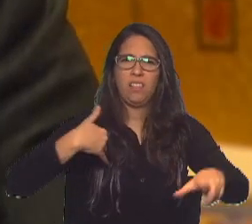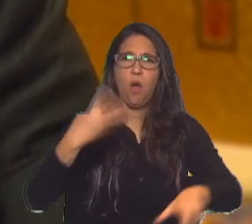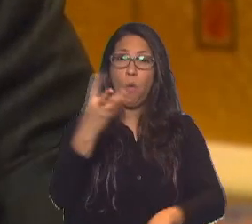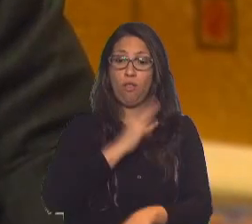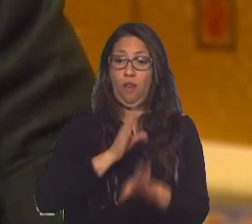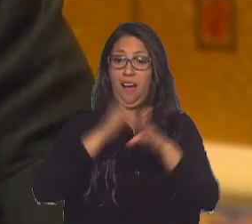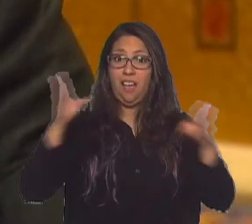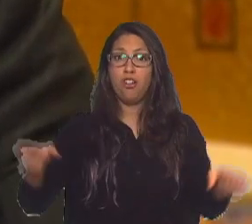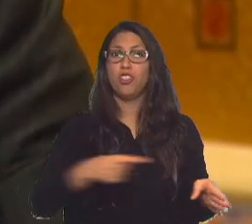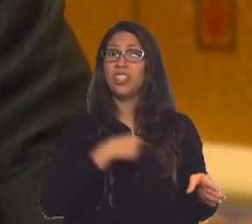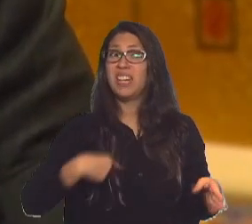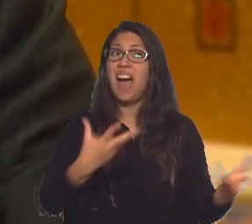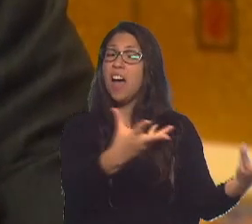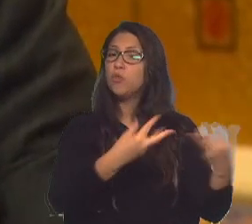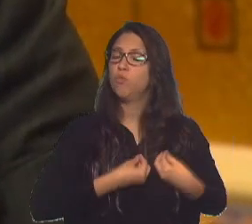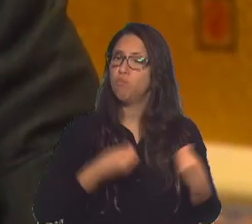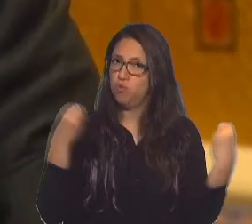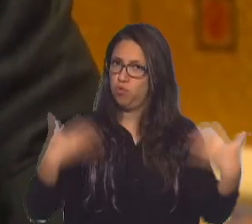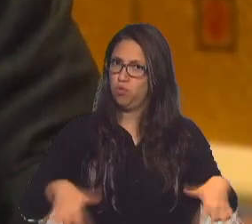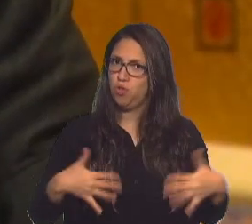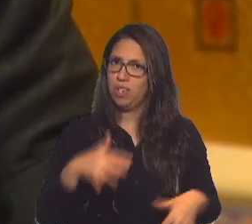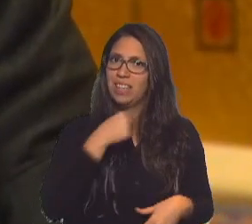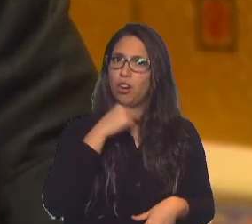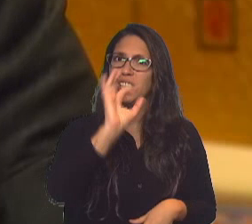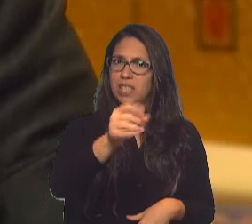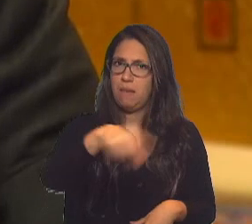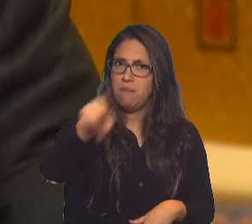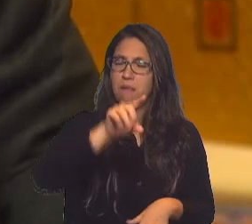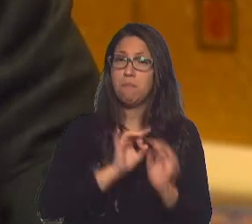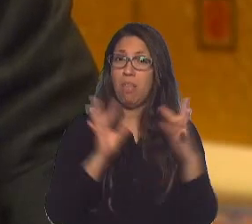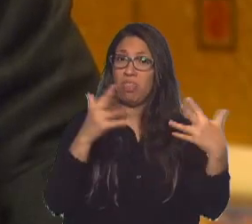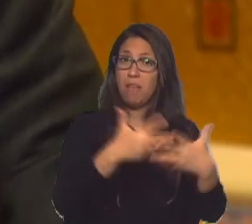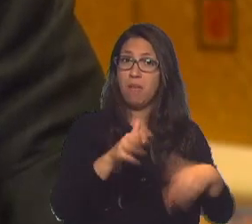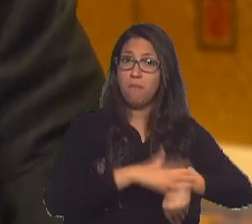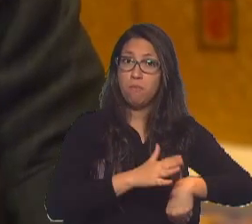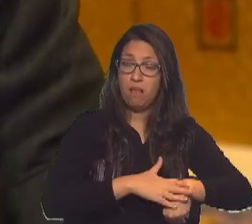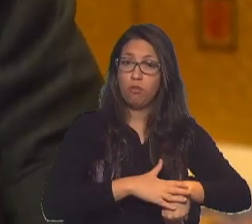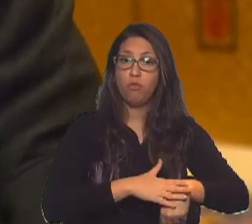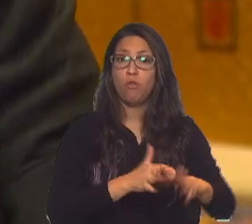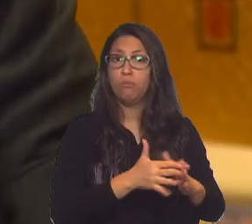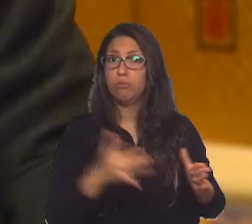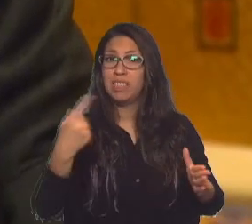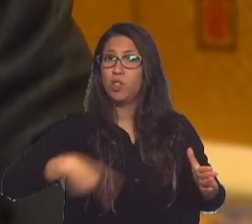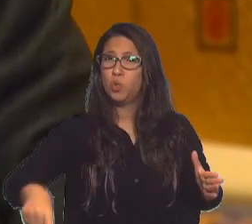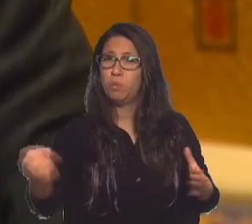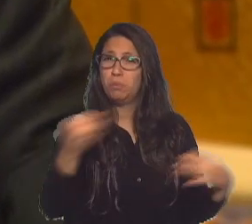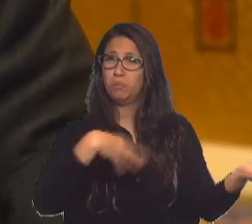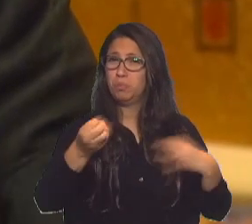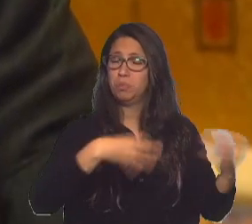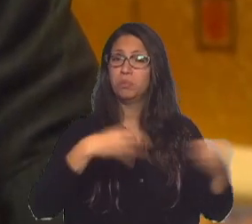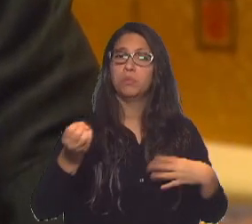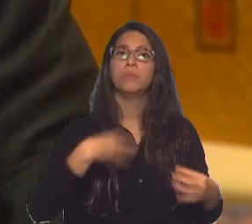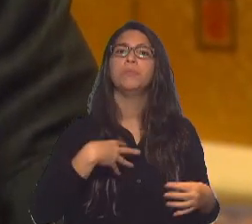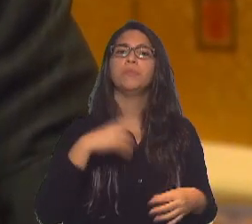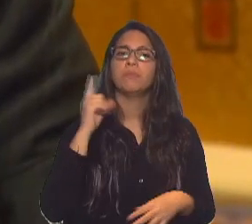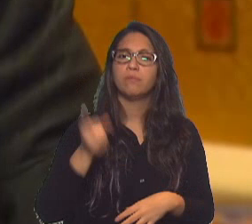China nos ayudó mucho. Nos ayudó en la pandemia, nos ayudó con insumos, nos ayudó